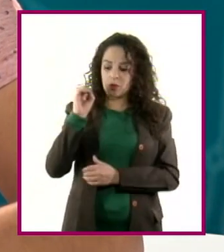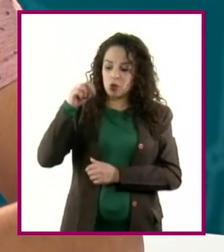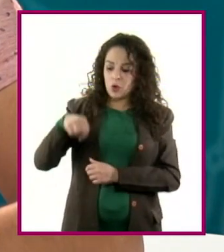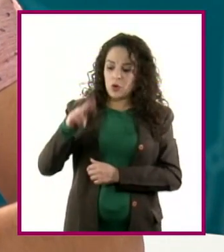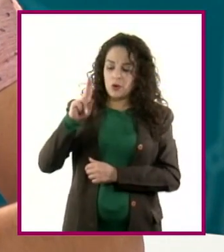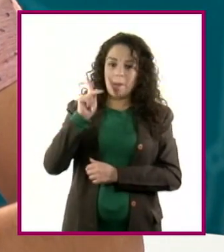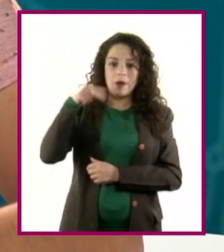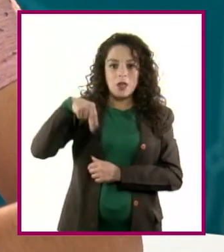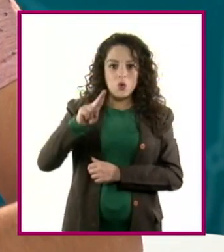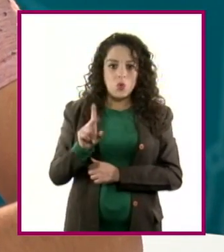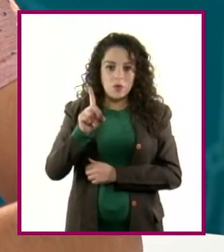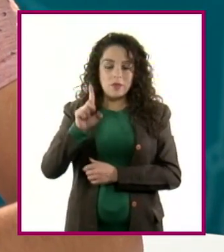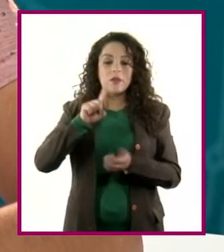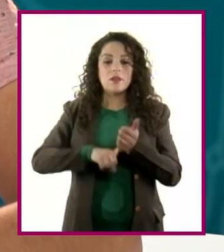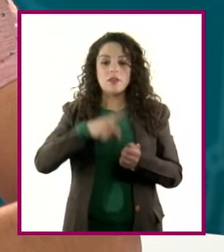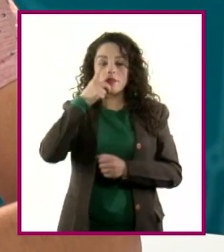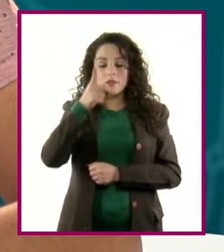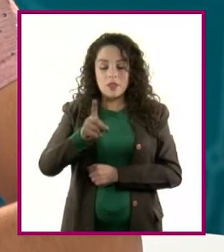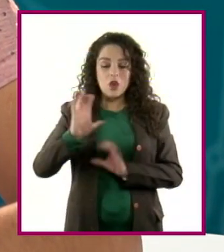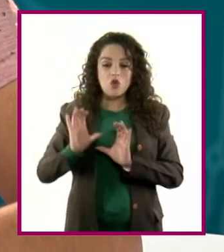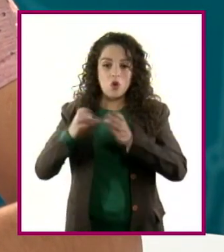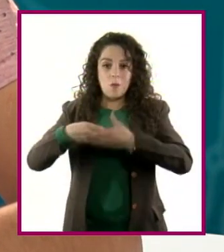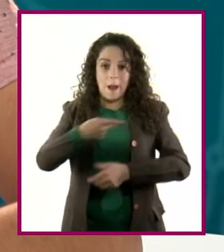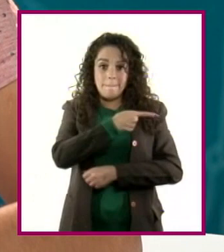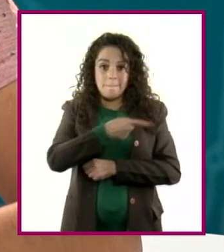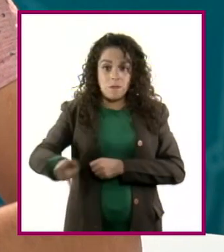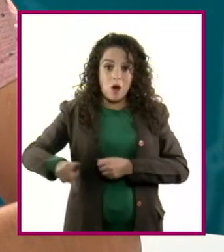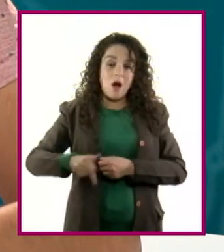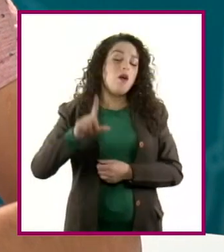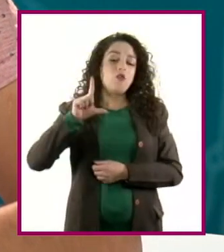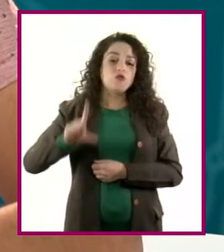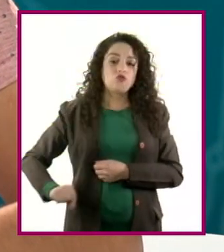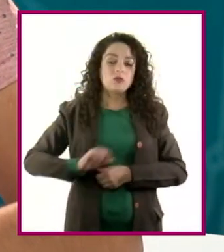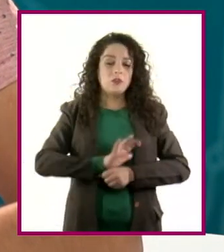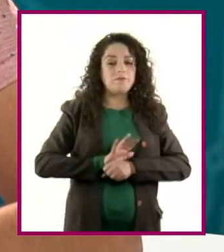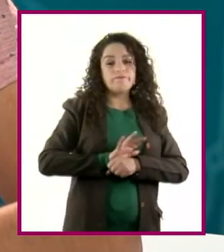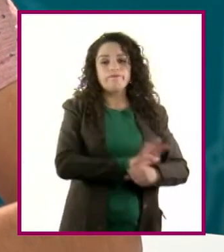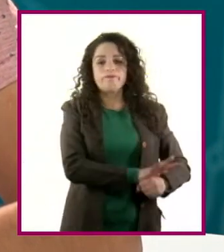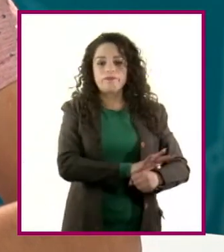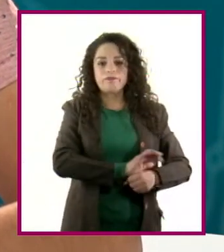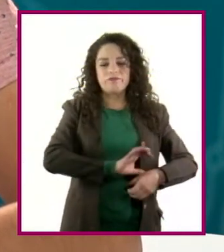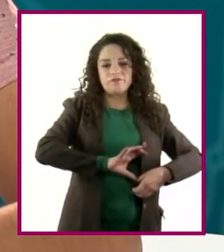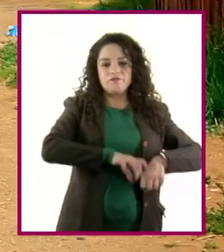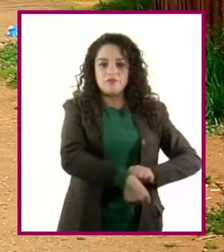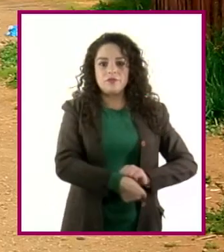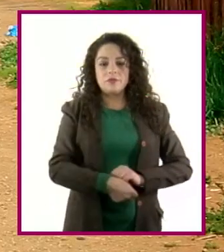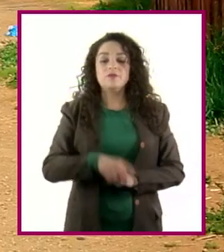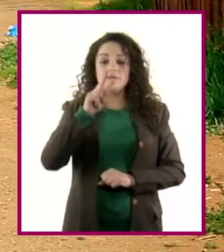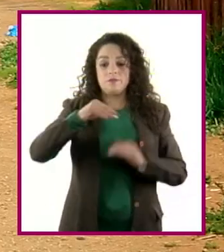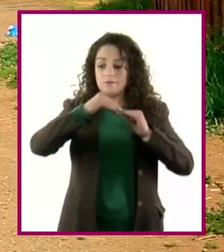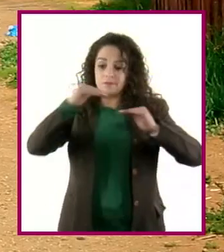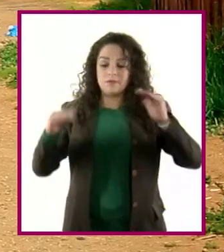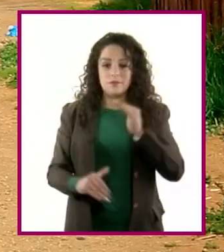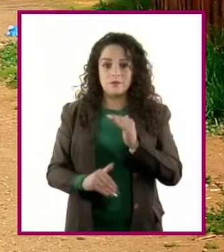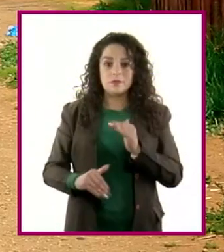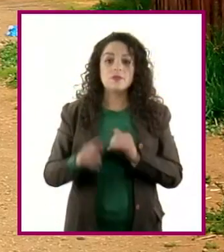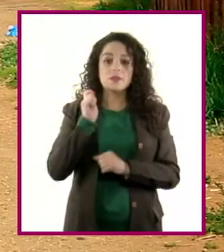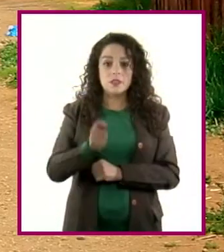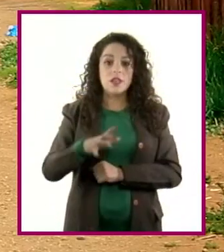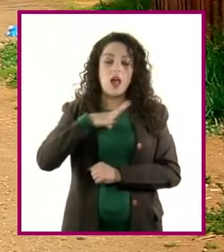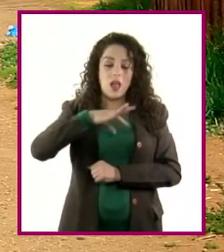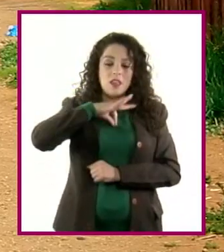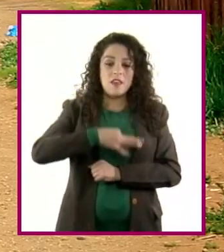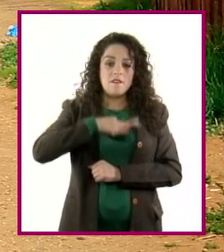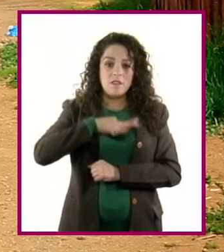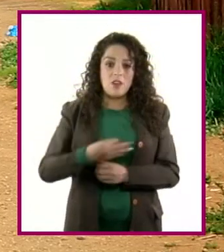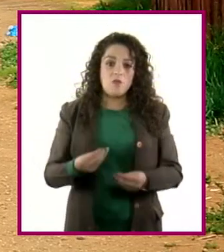Desarrollo señaló que las comunidades pobres y marginadas se ven afectadas de manera desproporcionada por la pandemia, en términos de tasas de infección,